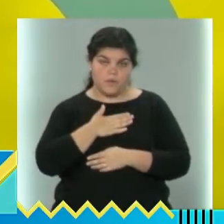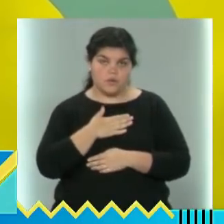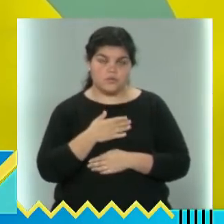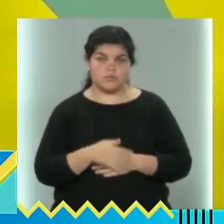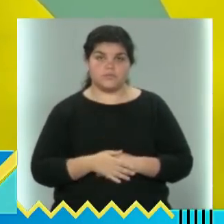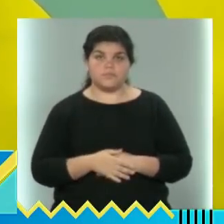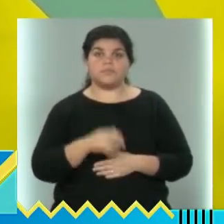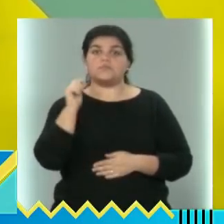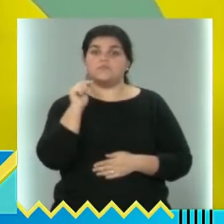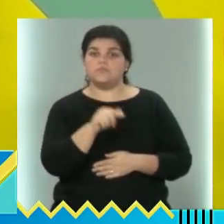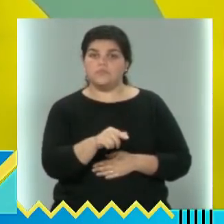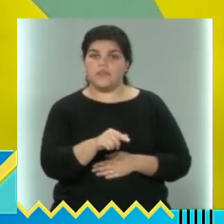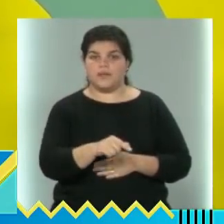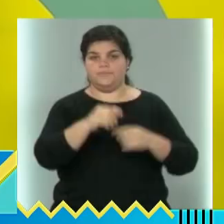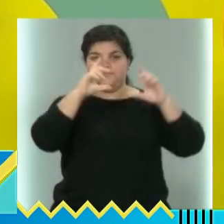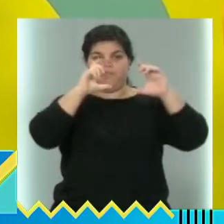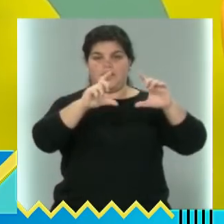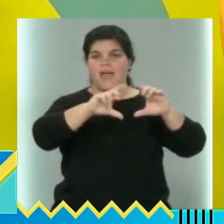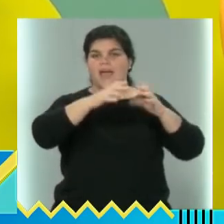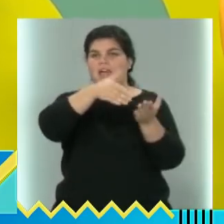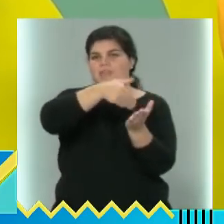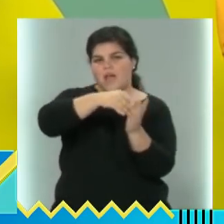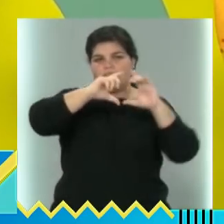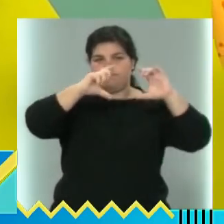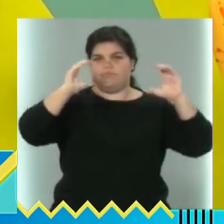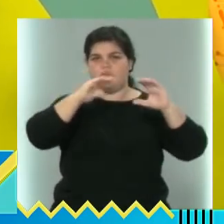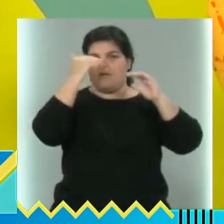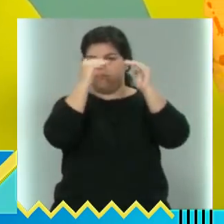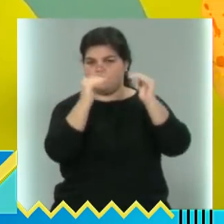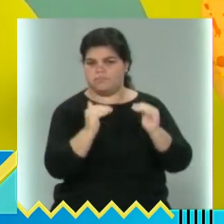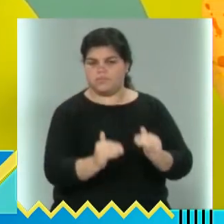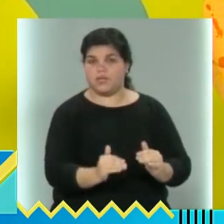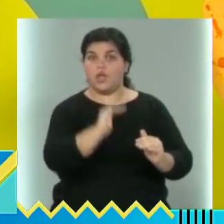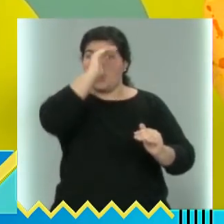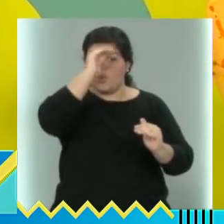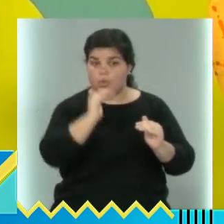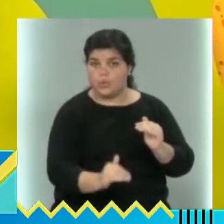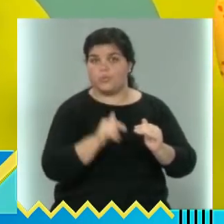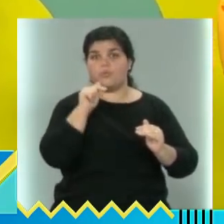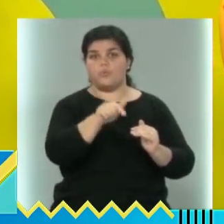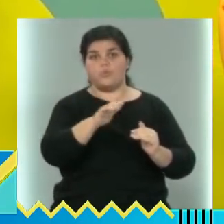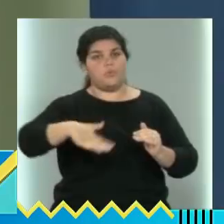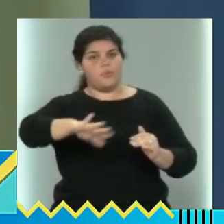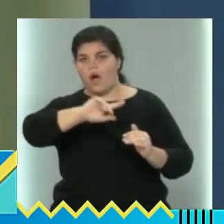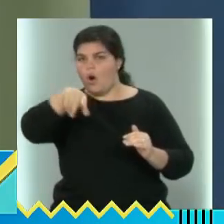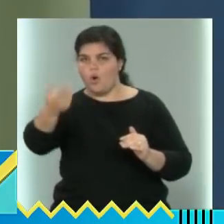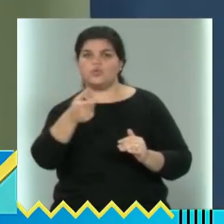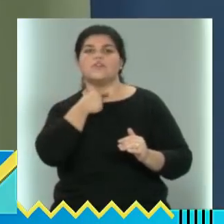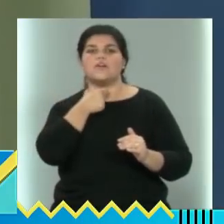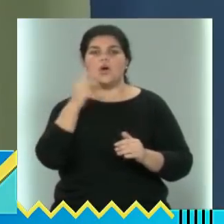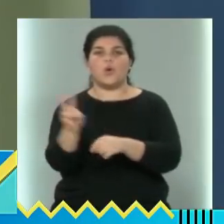estructura geológica entre la formación objetivo y cualquiera de las otras áreas que vos te interesa